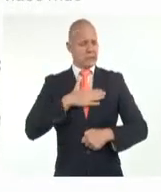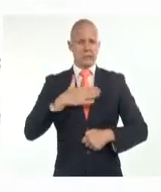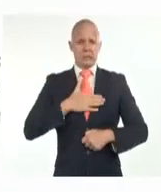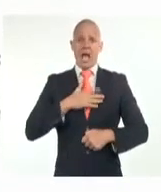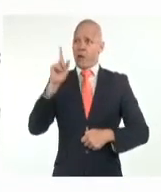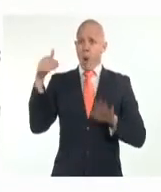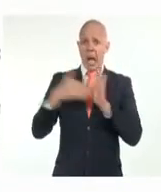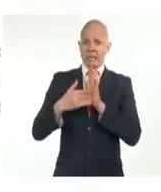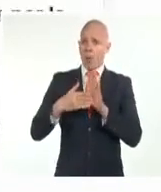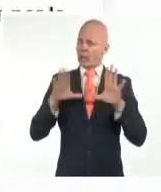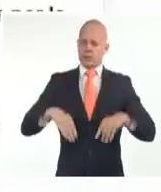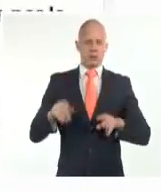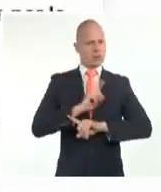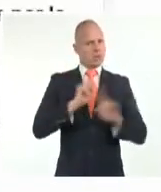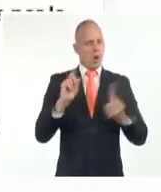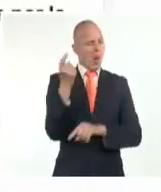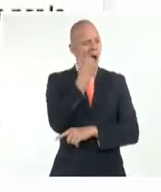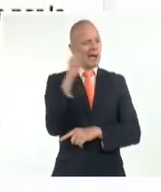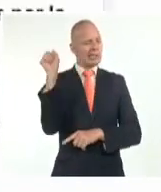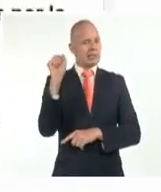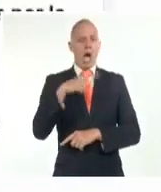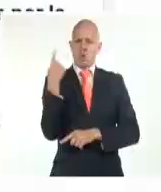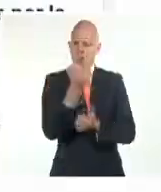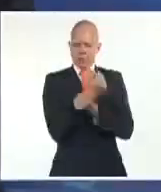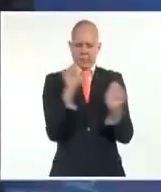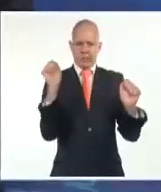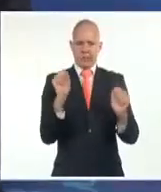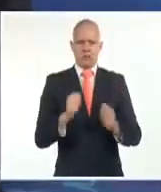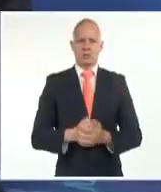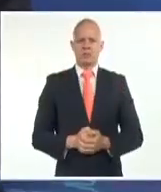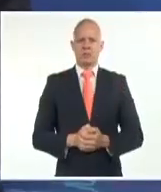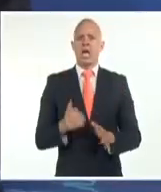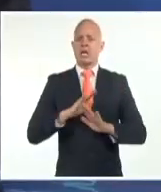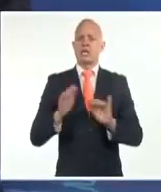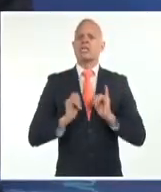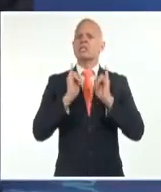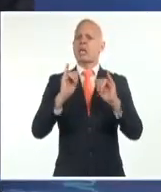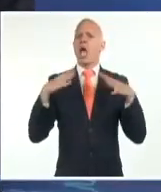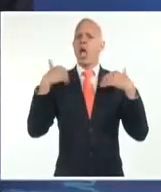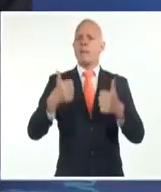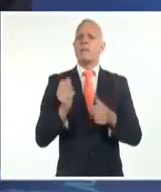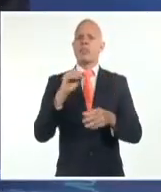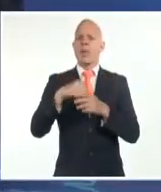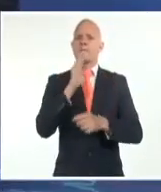ningún tipo, de manera libre, independiente y soberana. Embajada de Cuba en Bruselas.